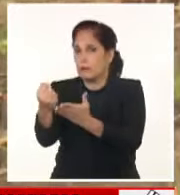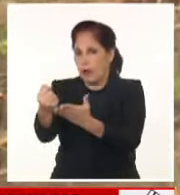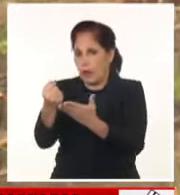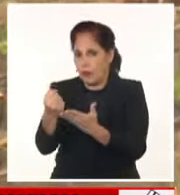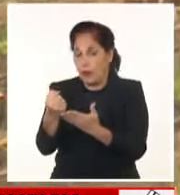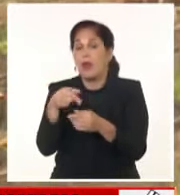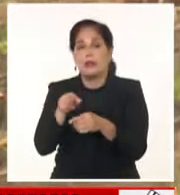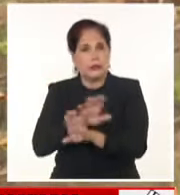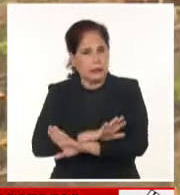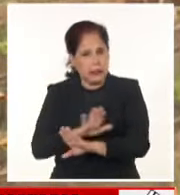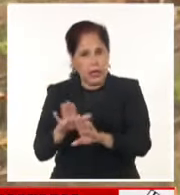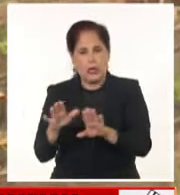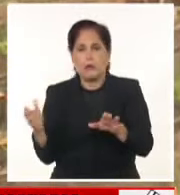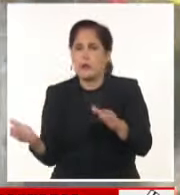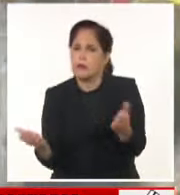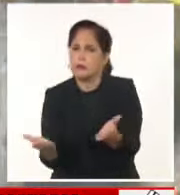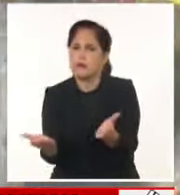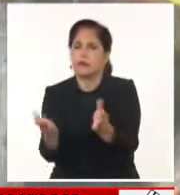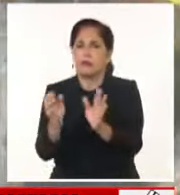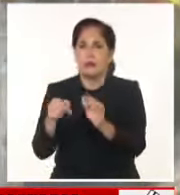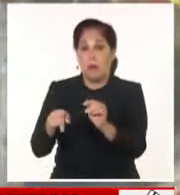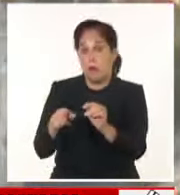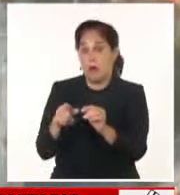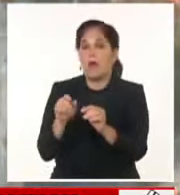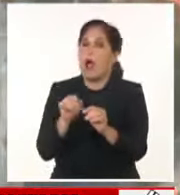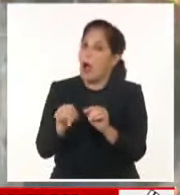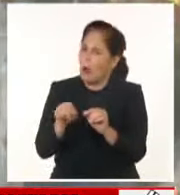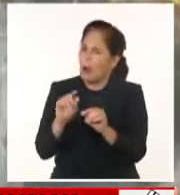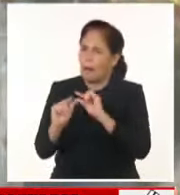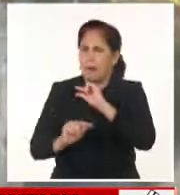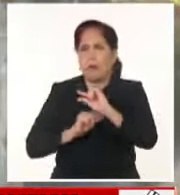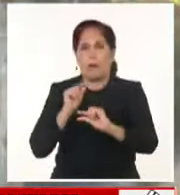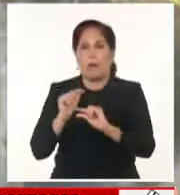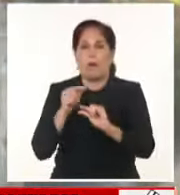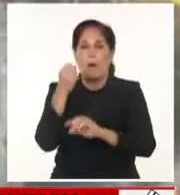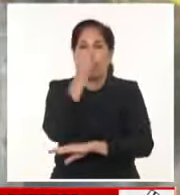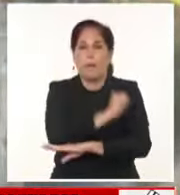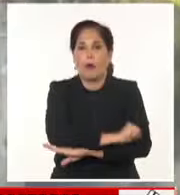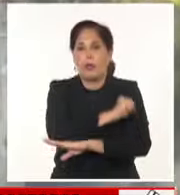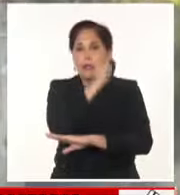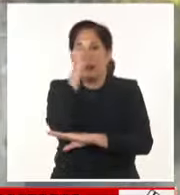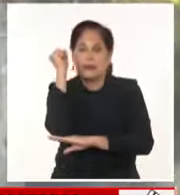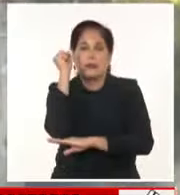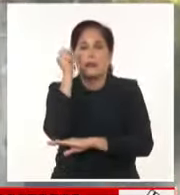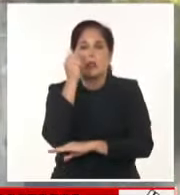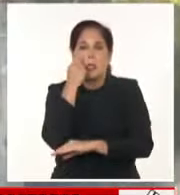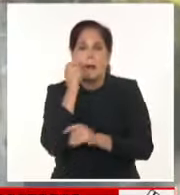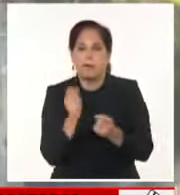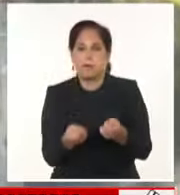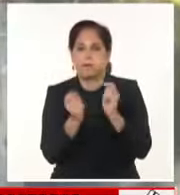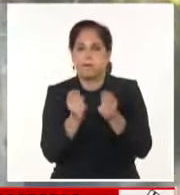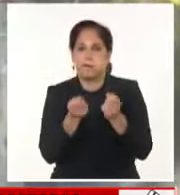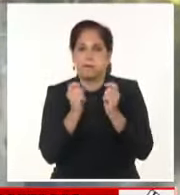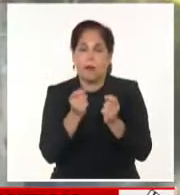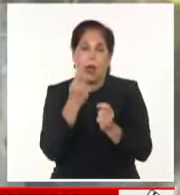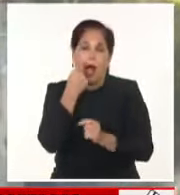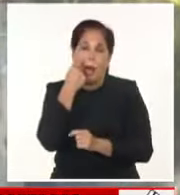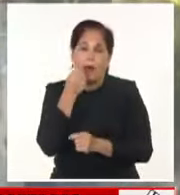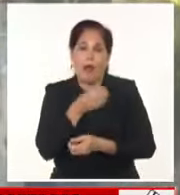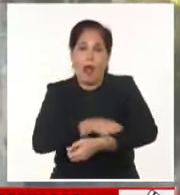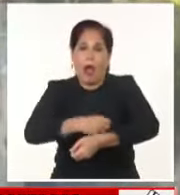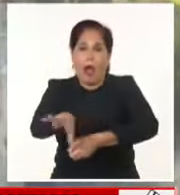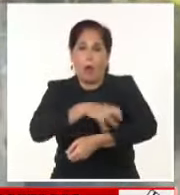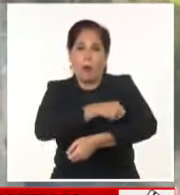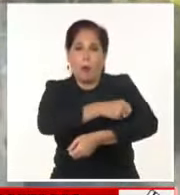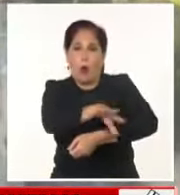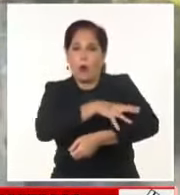dimos cultura a esto. Hoy nos encontramos enderezando los postes, tirando los winches y aplicándole materia orgánica